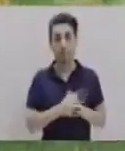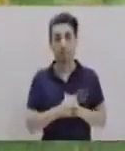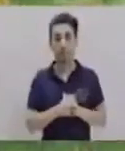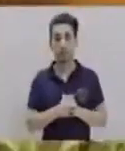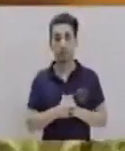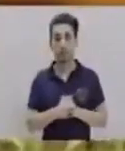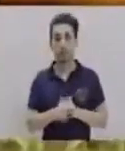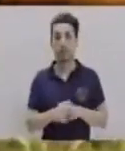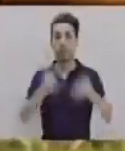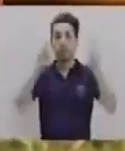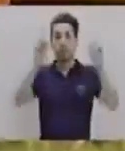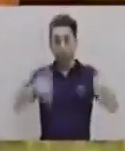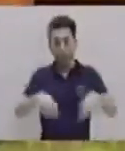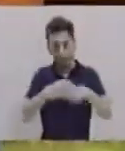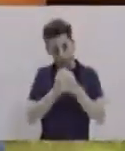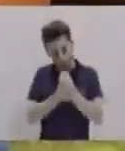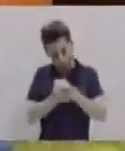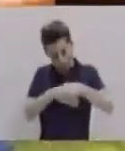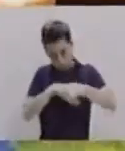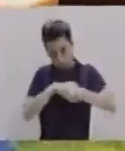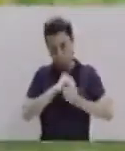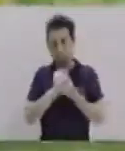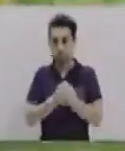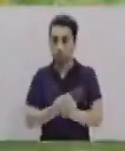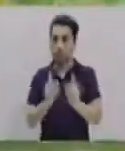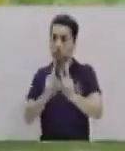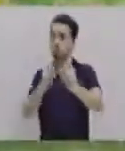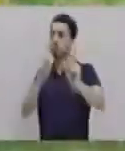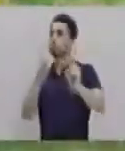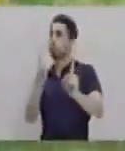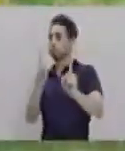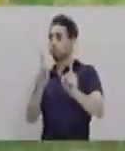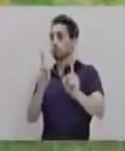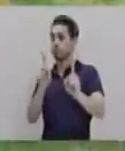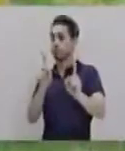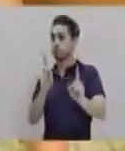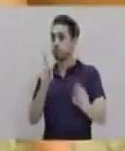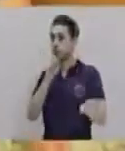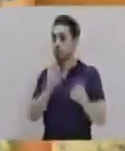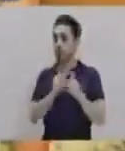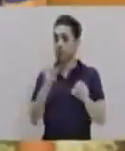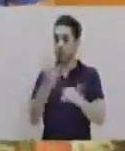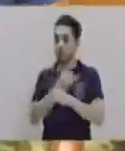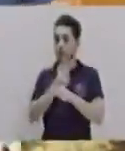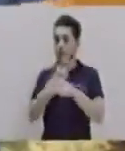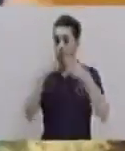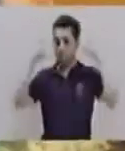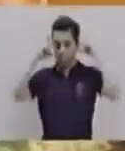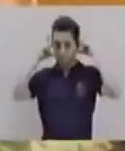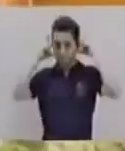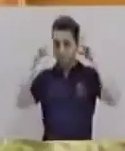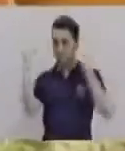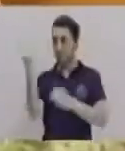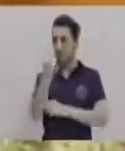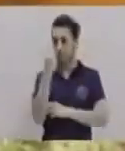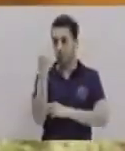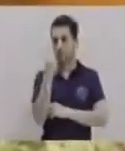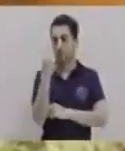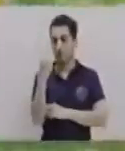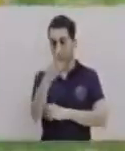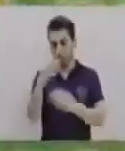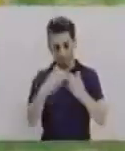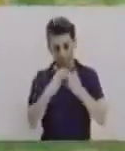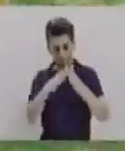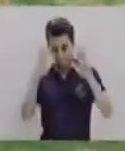Recuerden hacer el lavado constante de manos, distanciamiento social y el uso de la mascarilla. Es